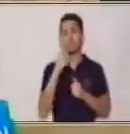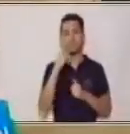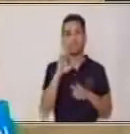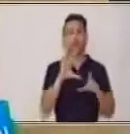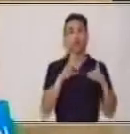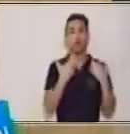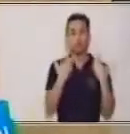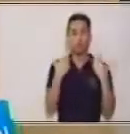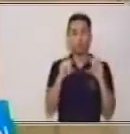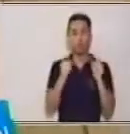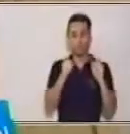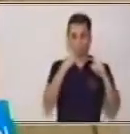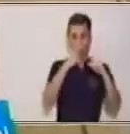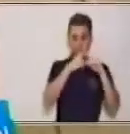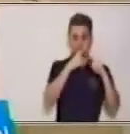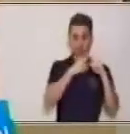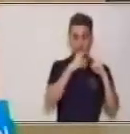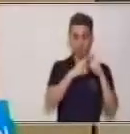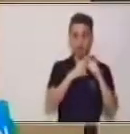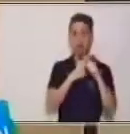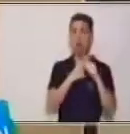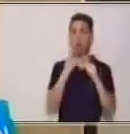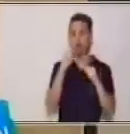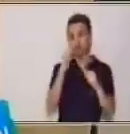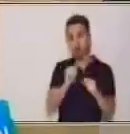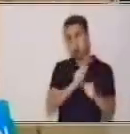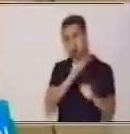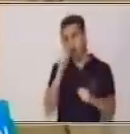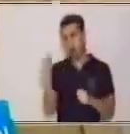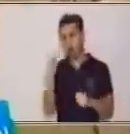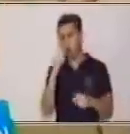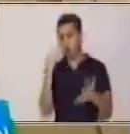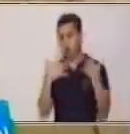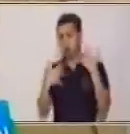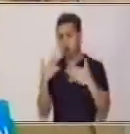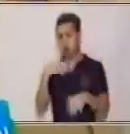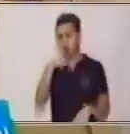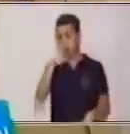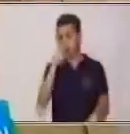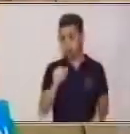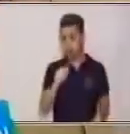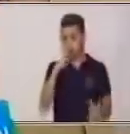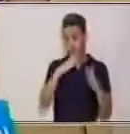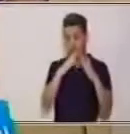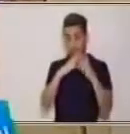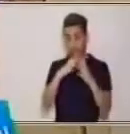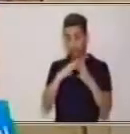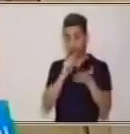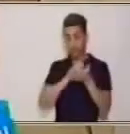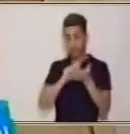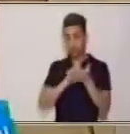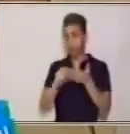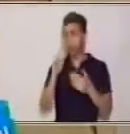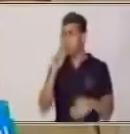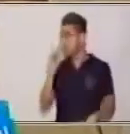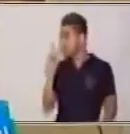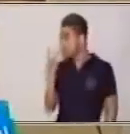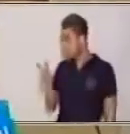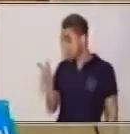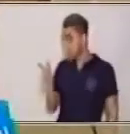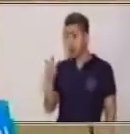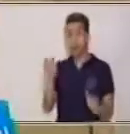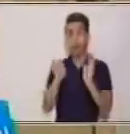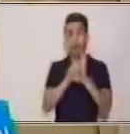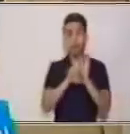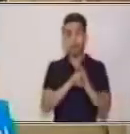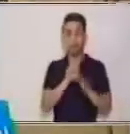multiplicación, vamos a utilizar otro color para que usted en el momento que esté trabajándolo en casa, vea el ejemplo, lo va copiando paso a